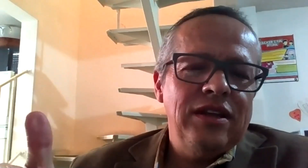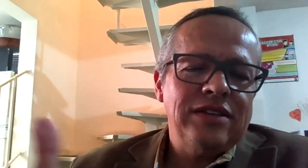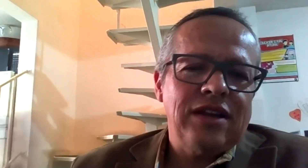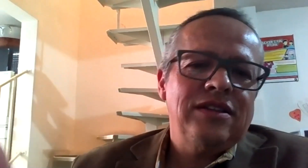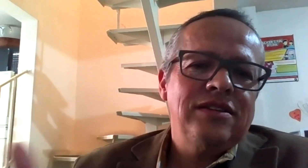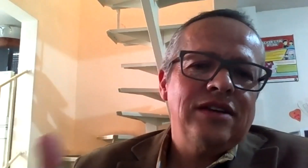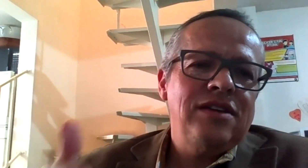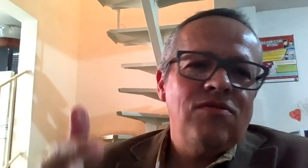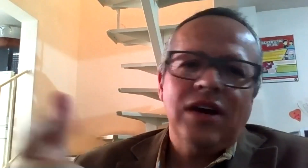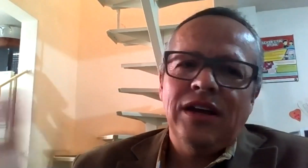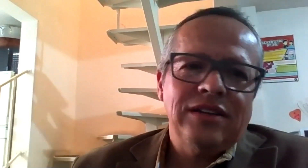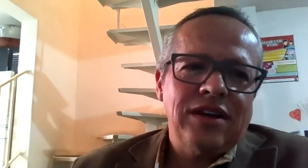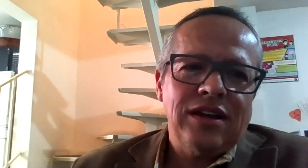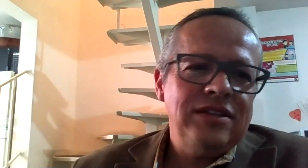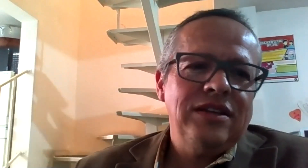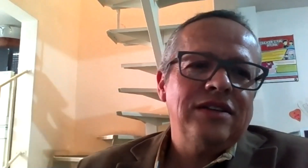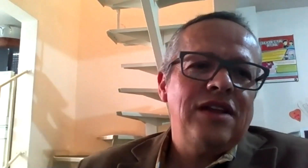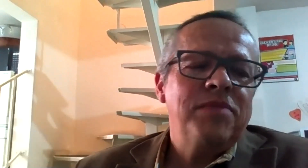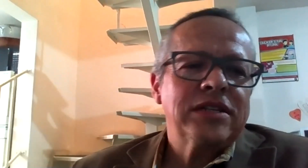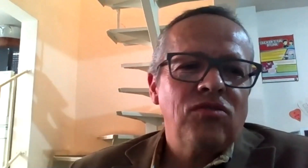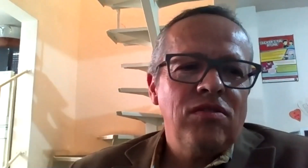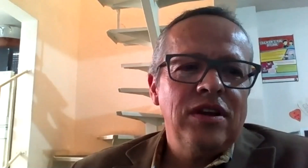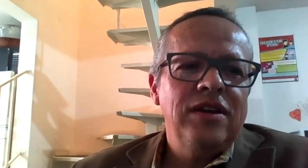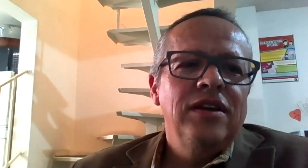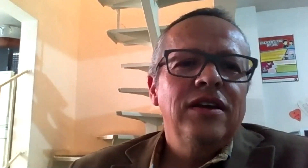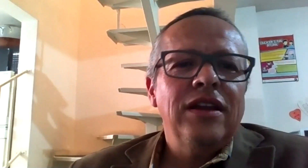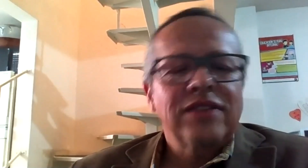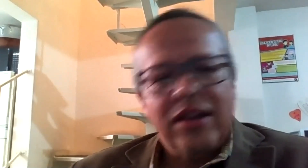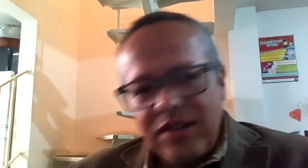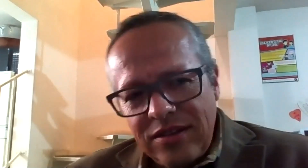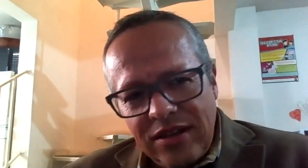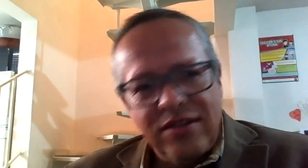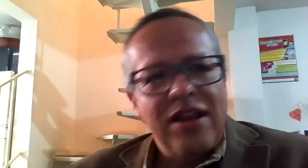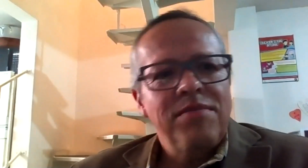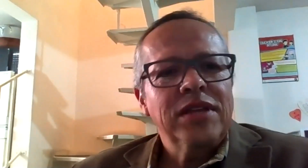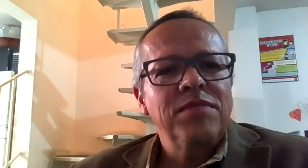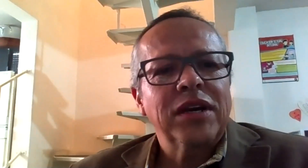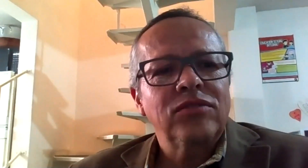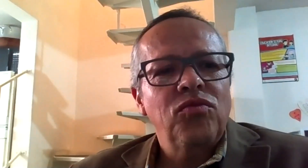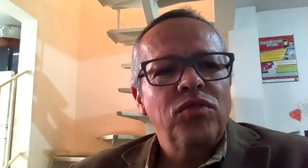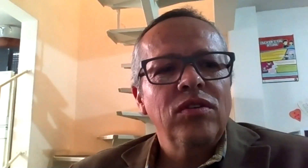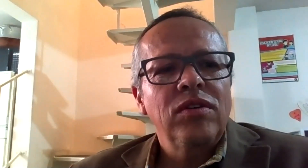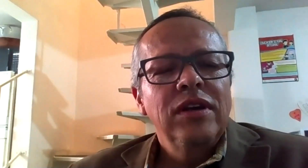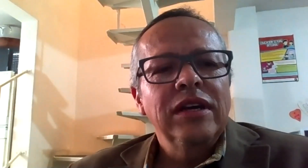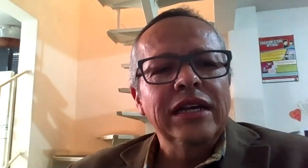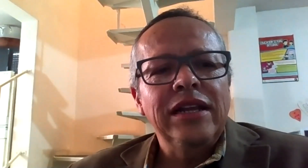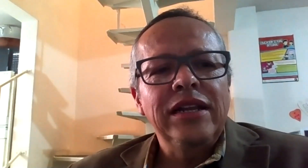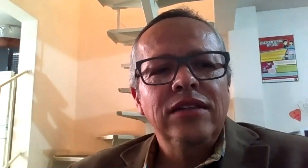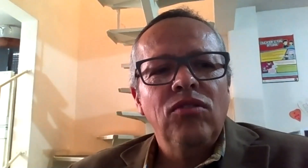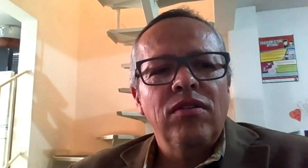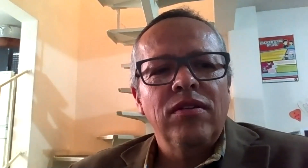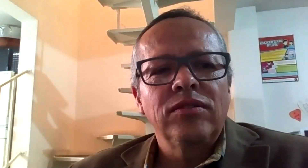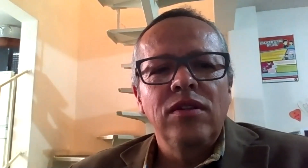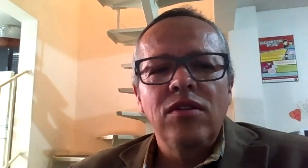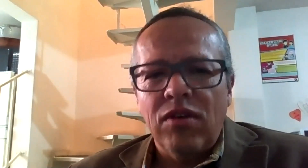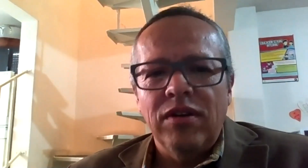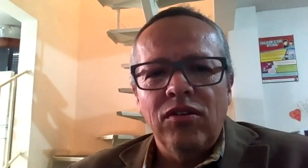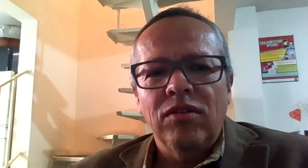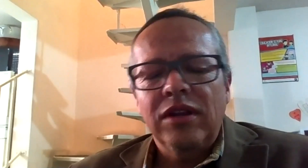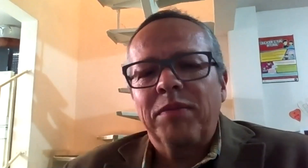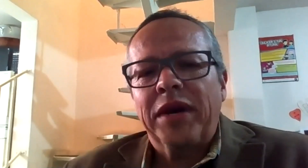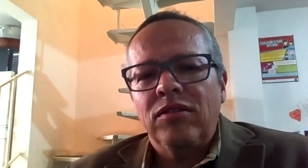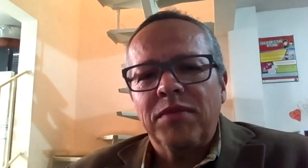pero también así como está la ley se puede, nomás es voluntad política, pues, ¿no? Bueno, y si podemos hacer algo